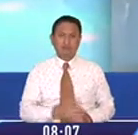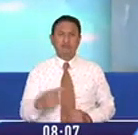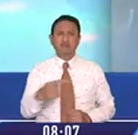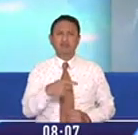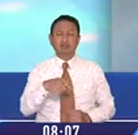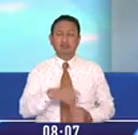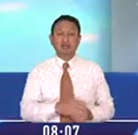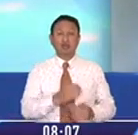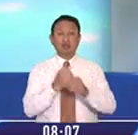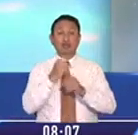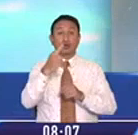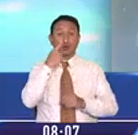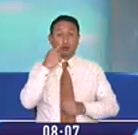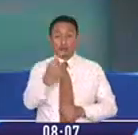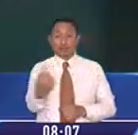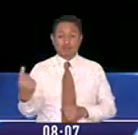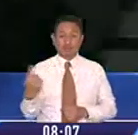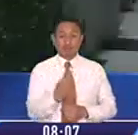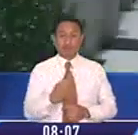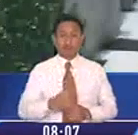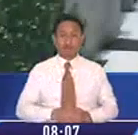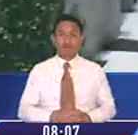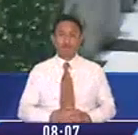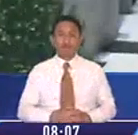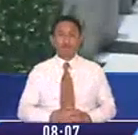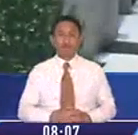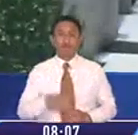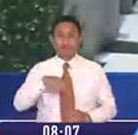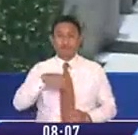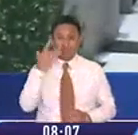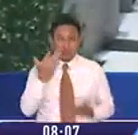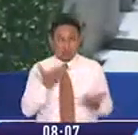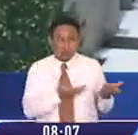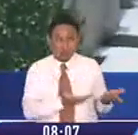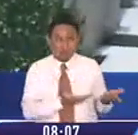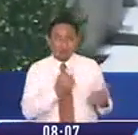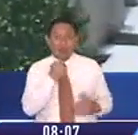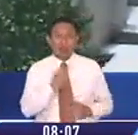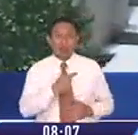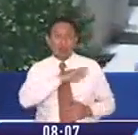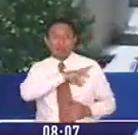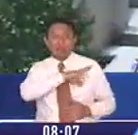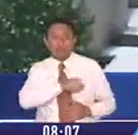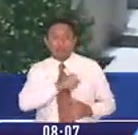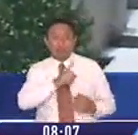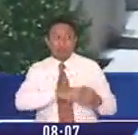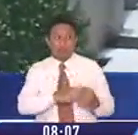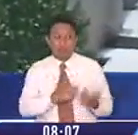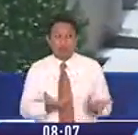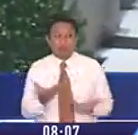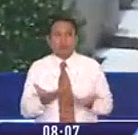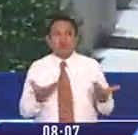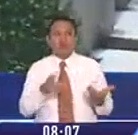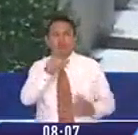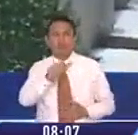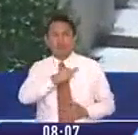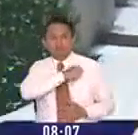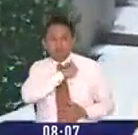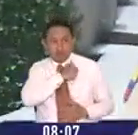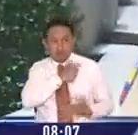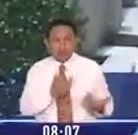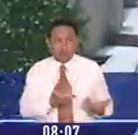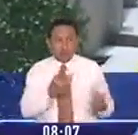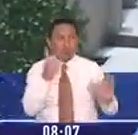le obligan al conductor a bajarse. Un evento que llama la atención, pues, o sea, se habla de un secuestro en Quito, pero ¿dónde está el secuestro? ¿Dónde está la denuncia? ¿Dónde está